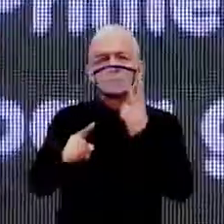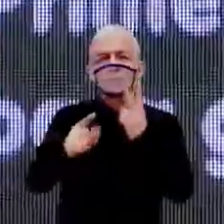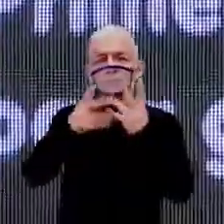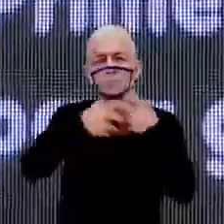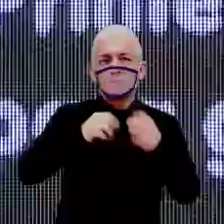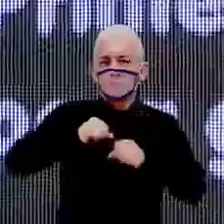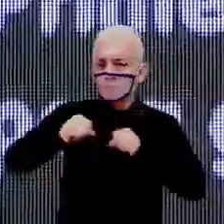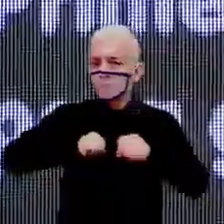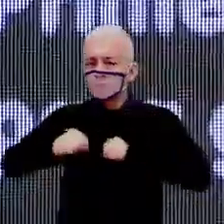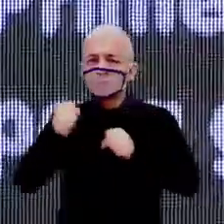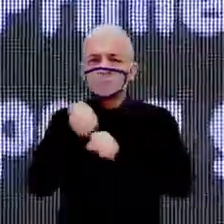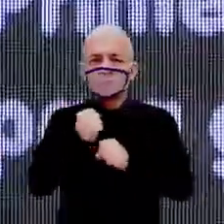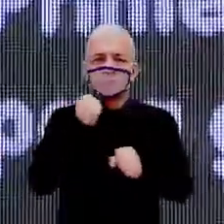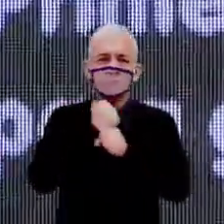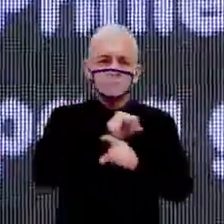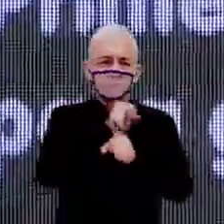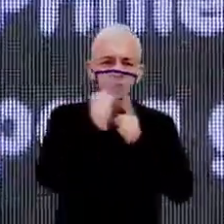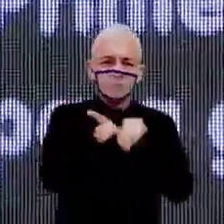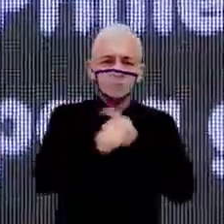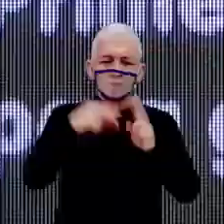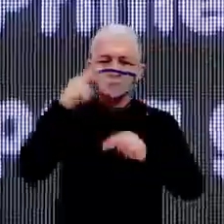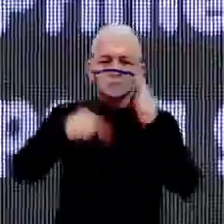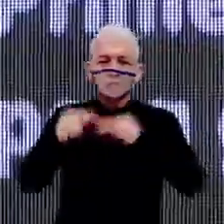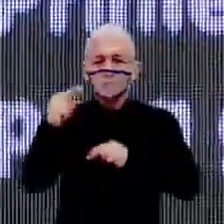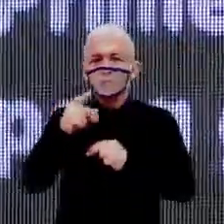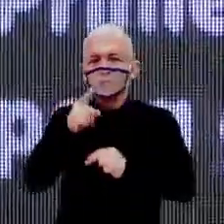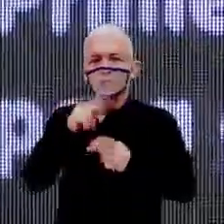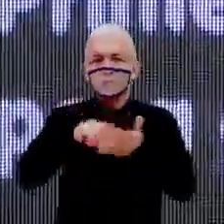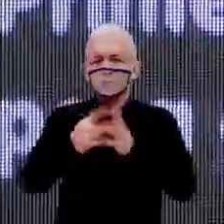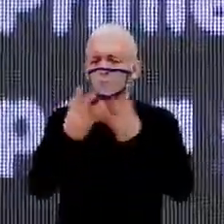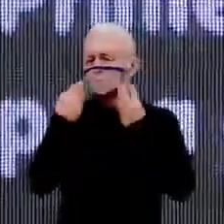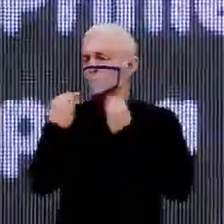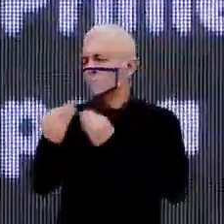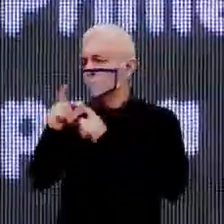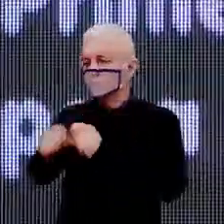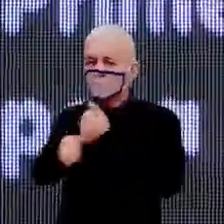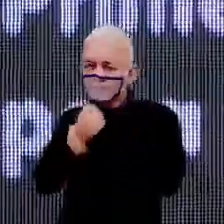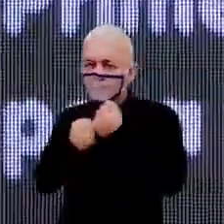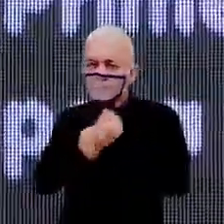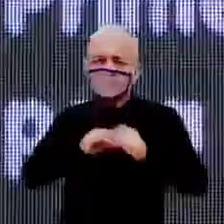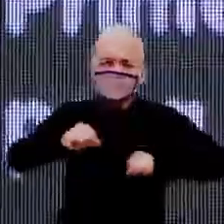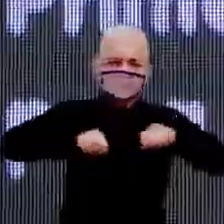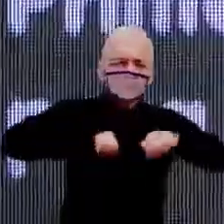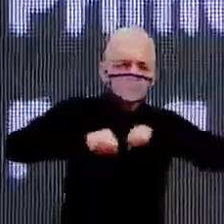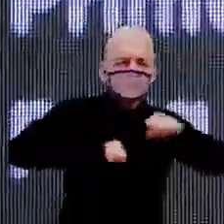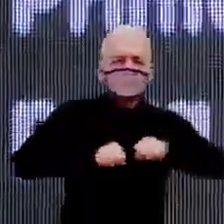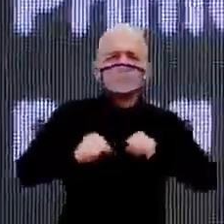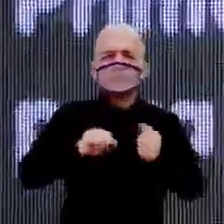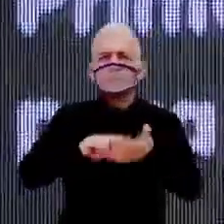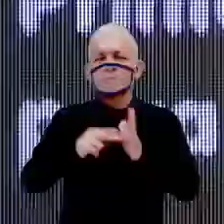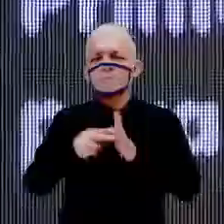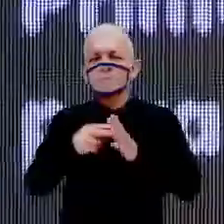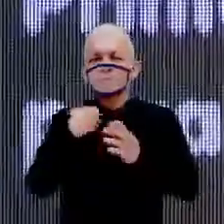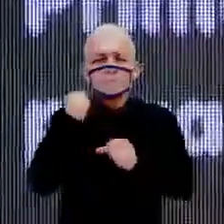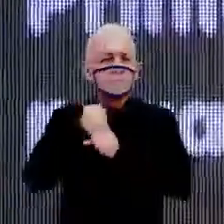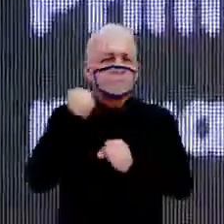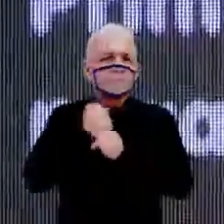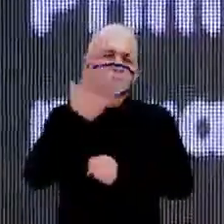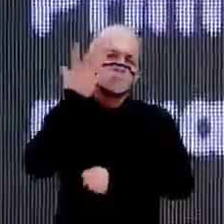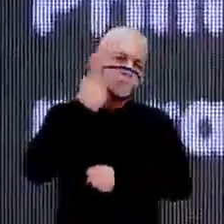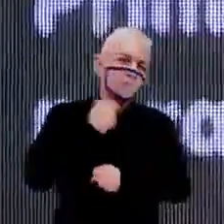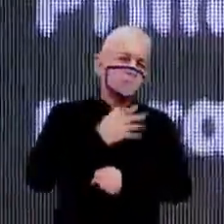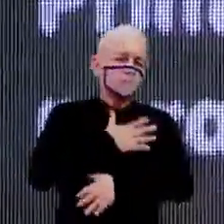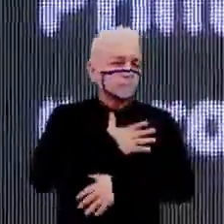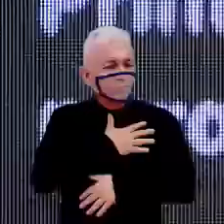que detrás de estas personas que se han parado aquí hoy, hay un ejército de gente que ha dado la cara y que trabaja todos los